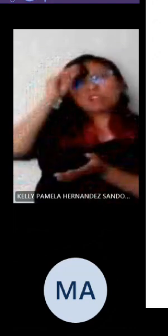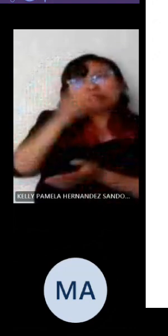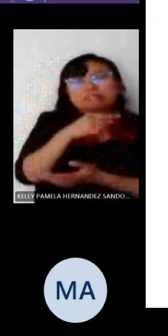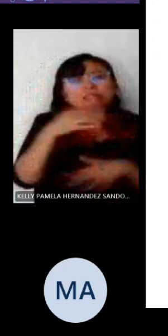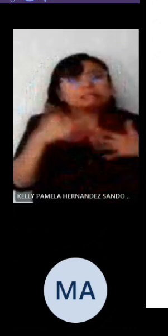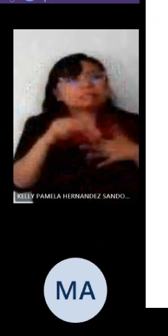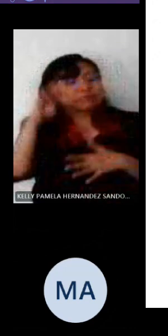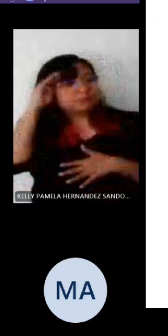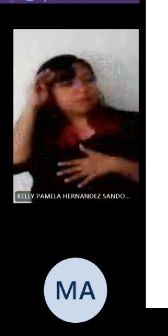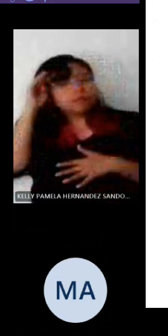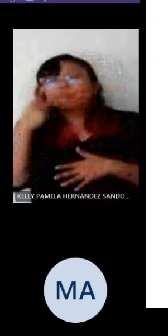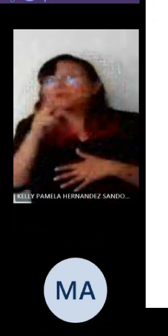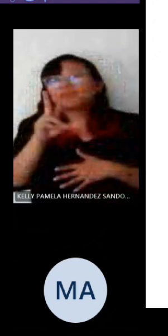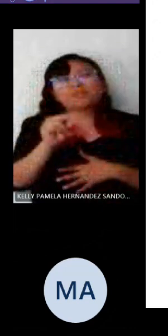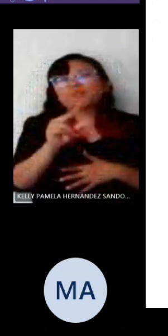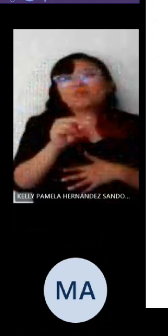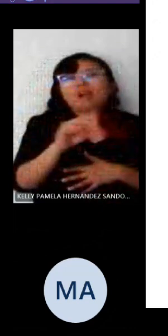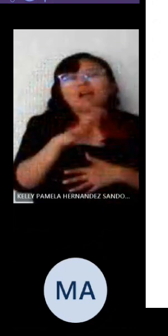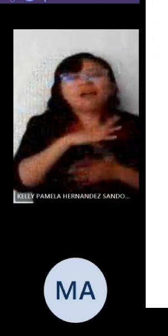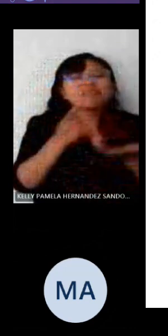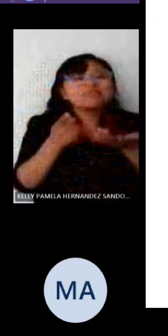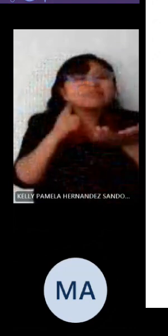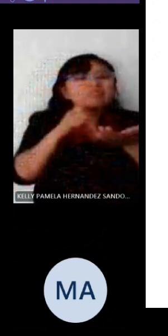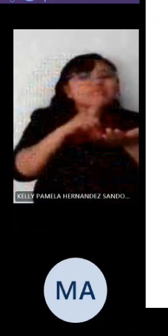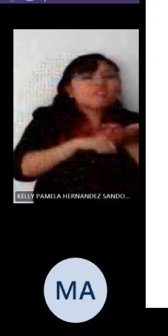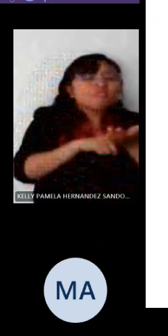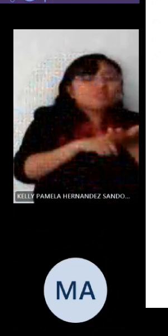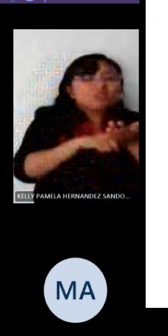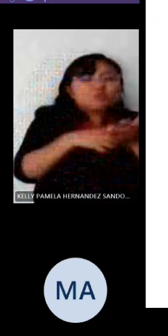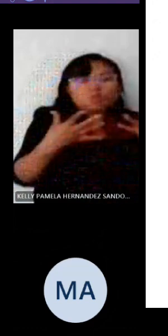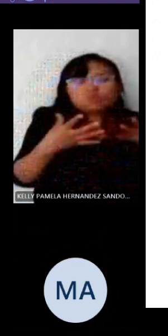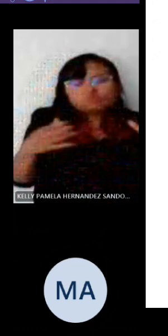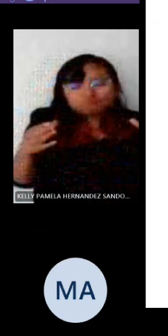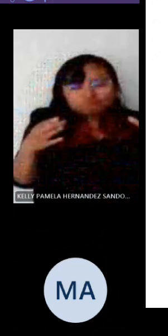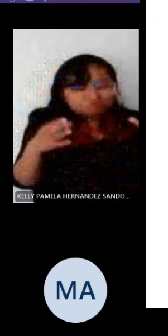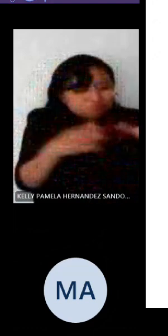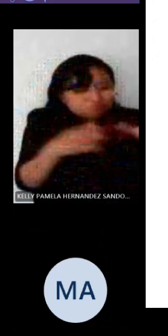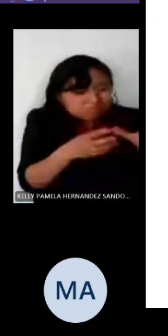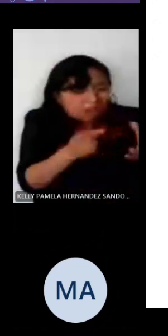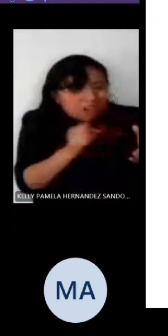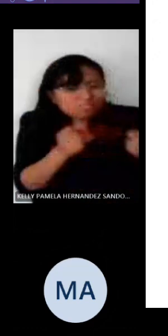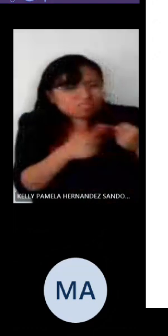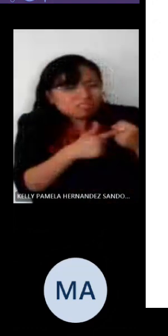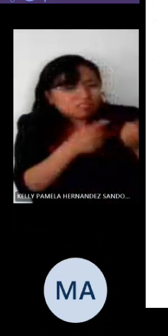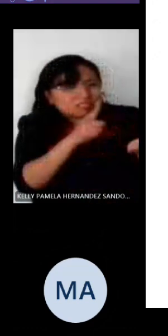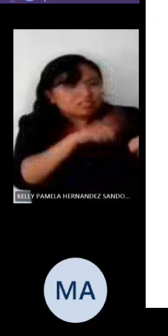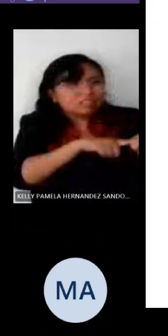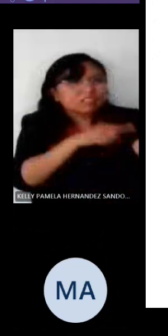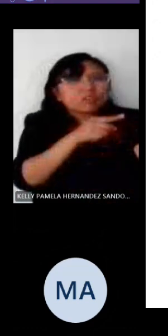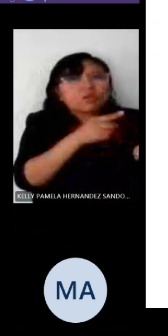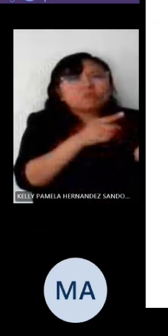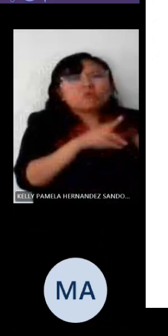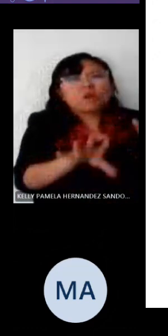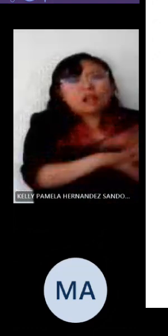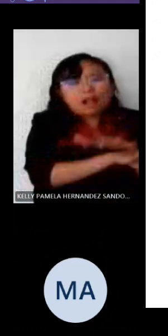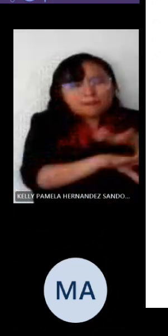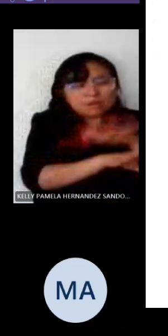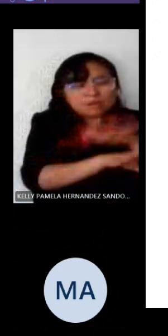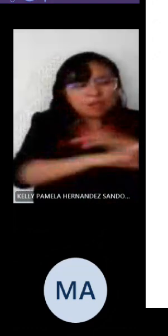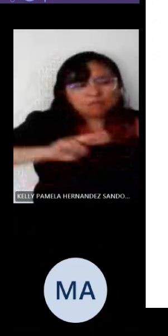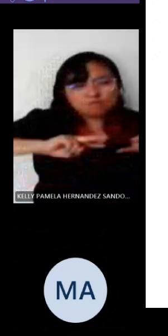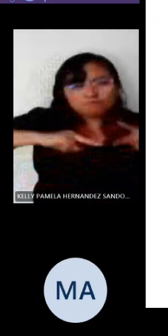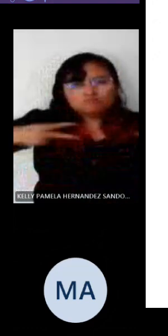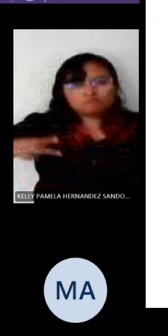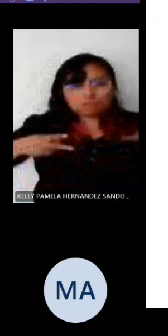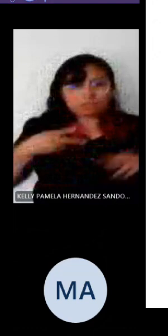síndrome significa que es un conjunto de cosas, es un conjunto de alteraciones que se heredan por mutaciones en un solo gen. Entonces, dentro de las